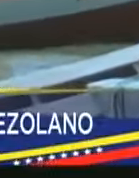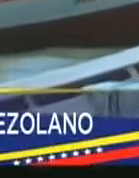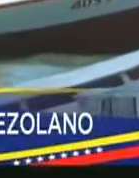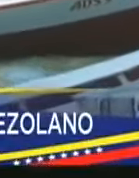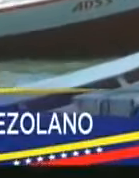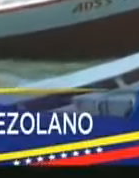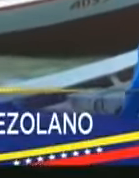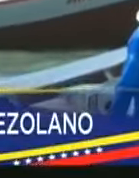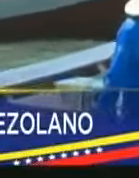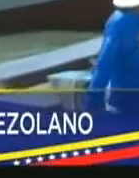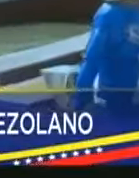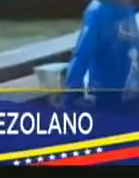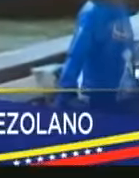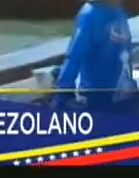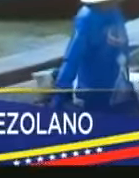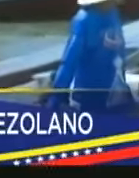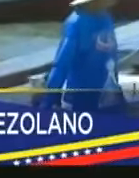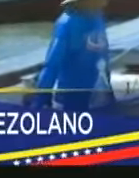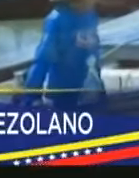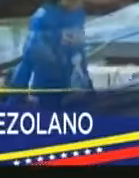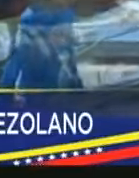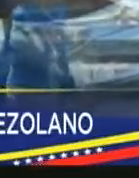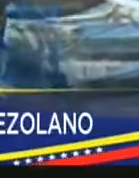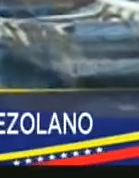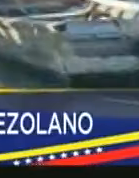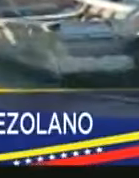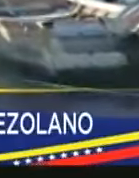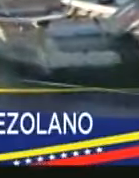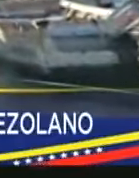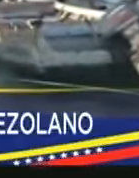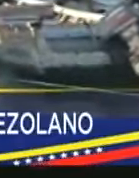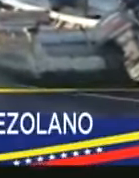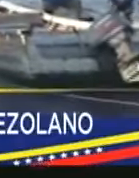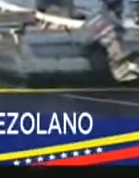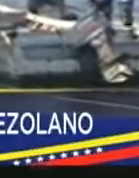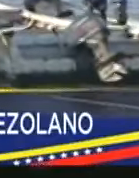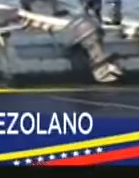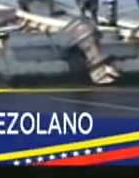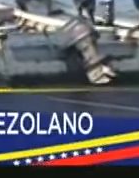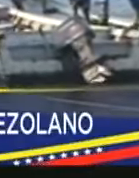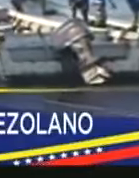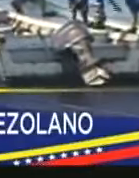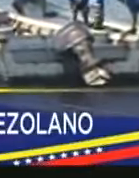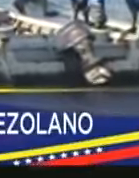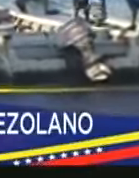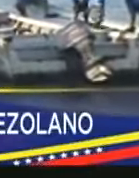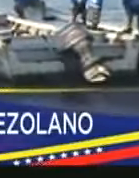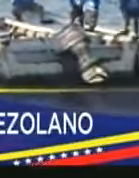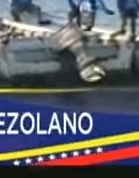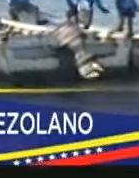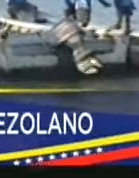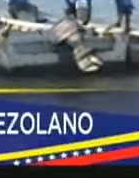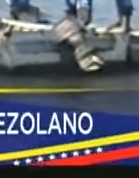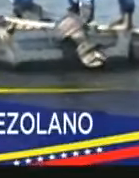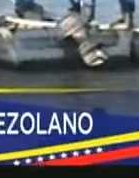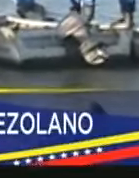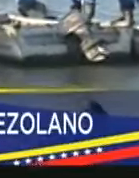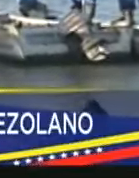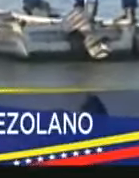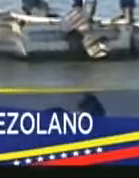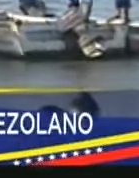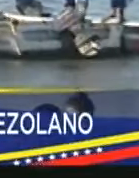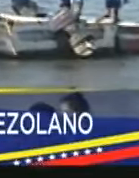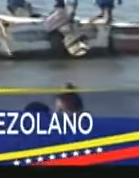año 2010, cada 14 de marzo se celebra el Día del Pescador, y en el 2021